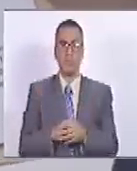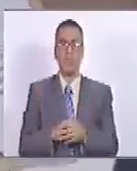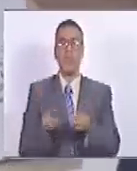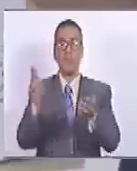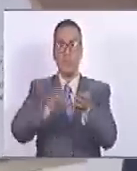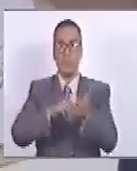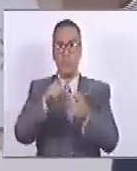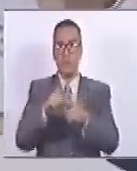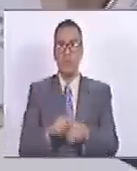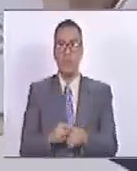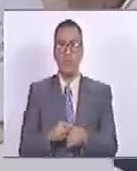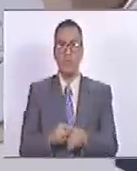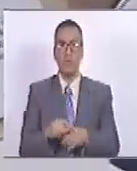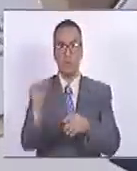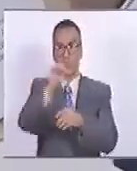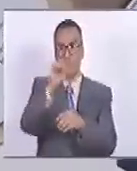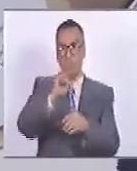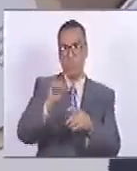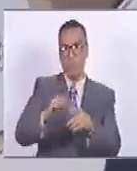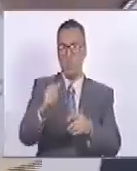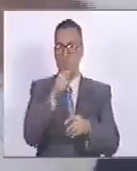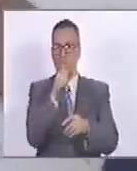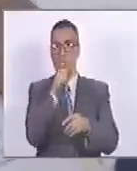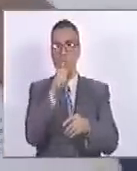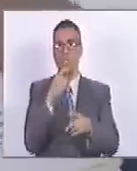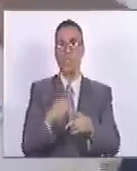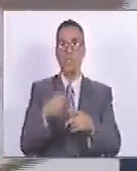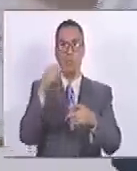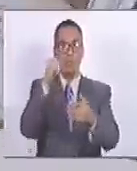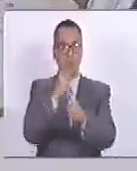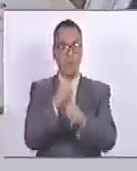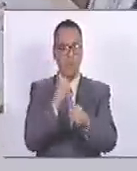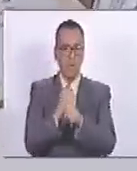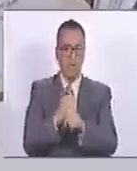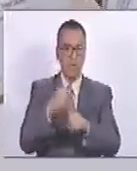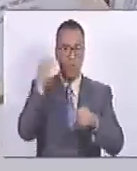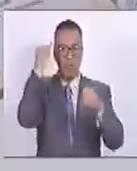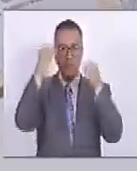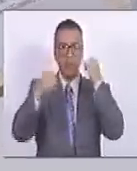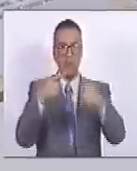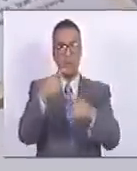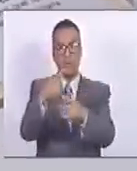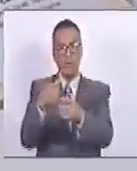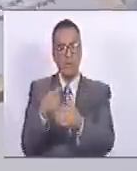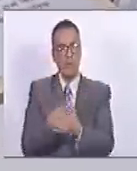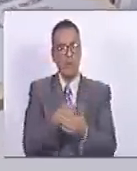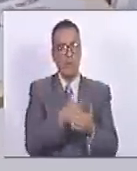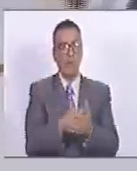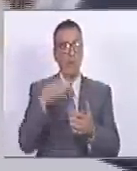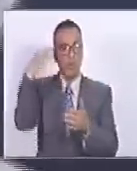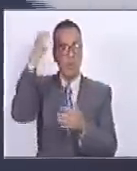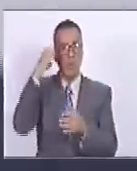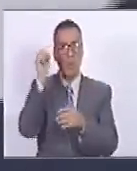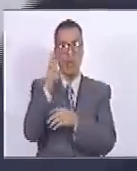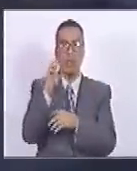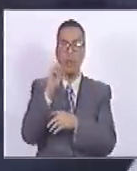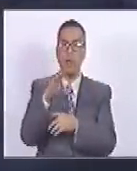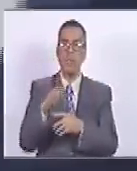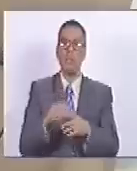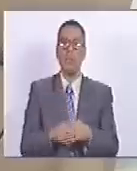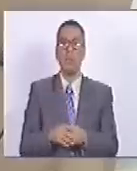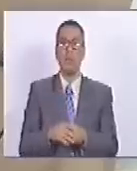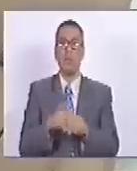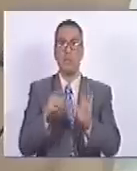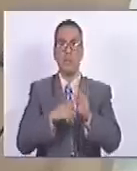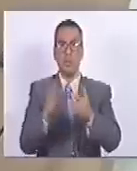Repito, coche, champán, empleo ficticio, los gastos fraudulentos en el Europarlamento, publicado